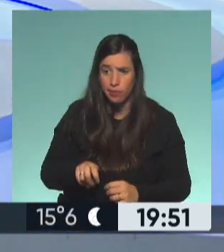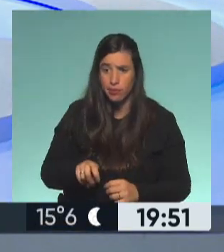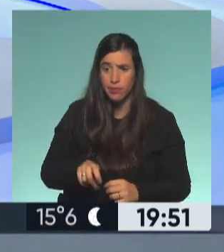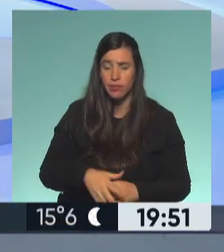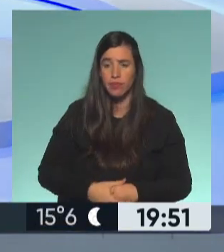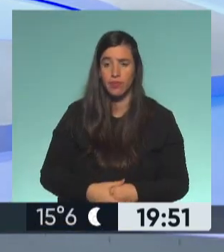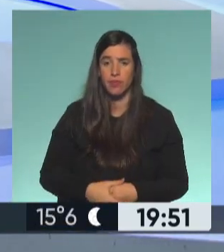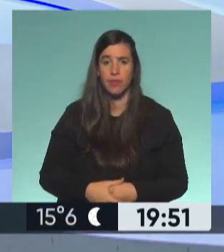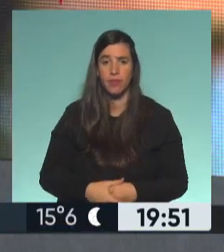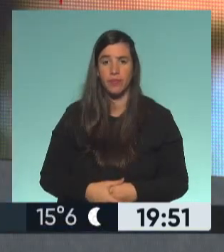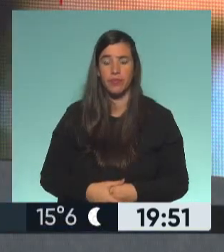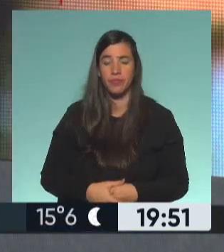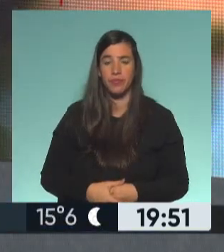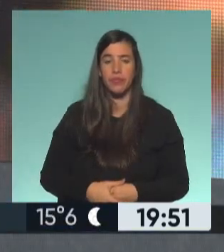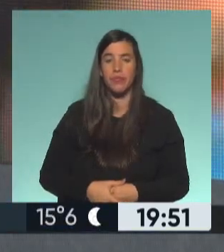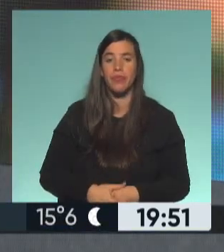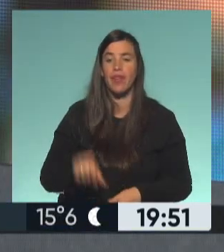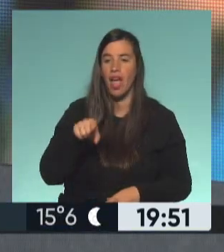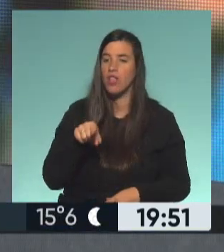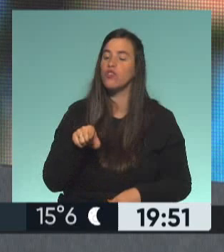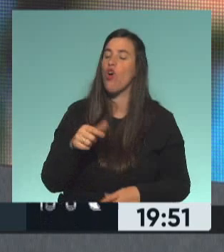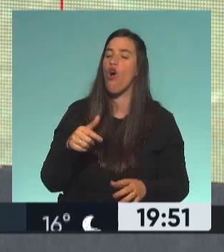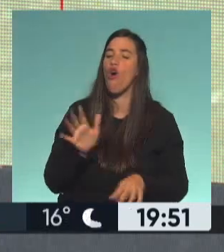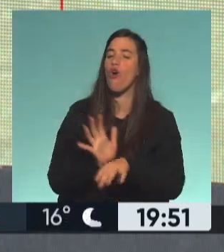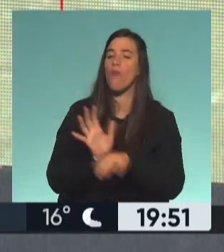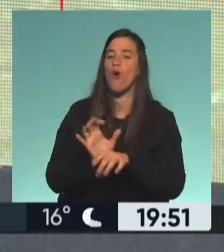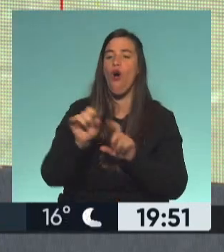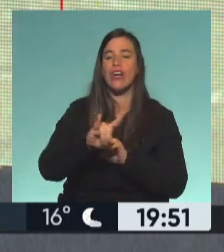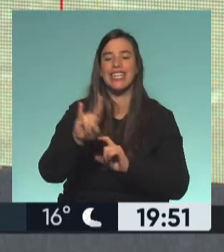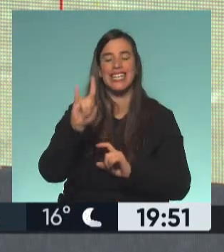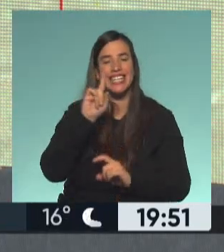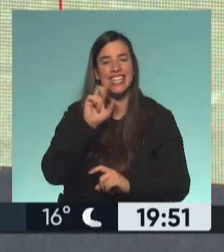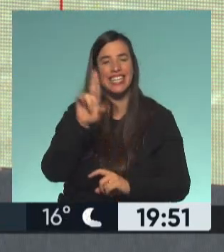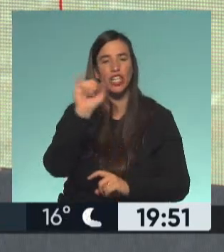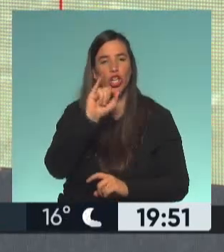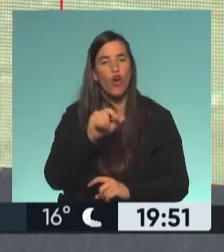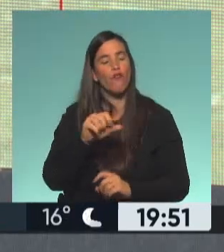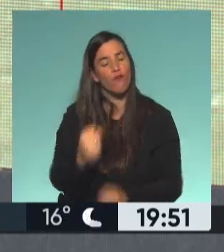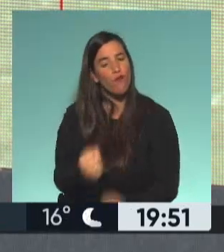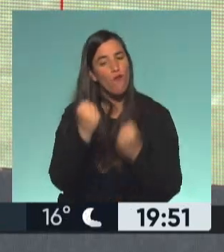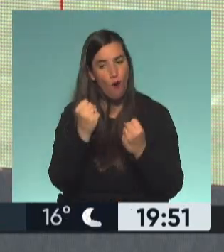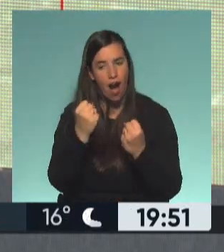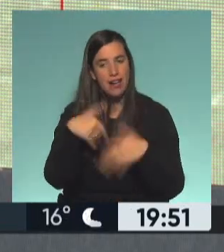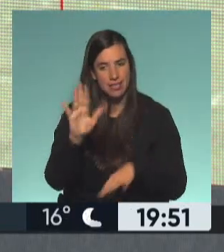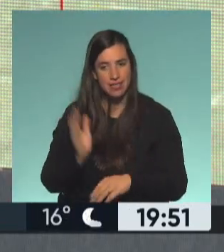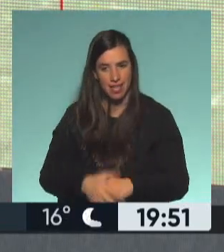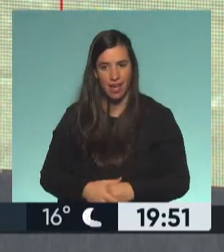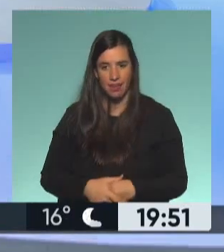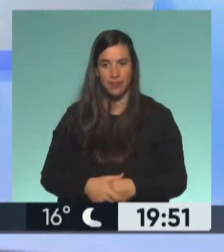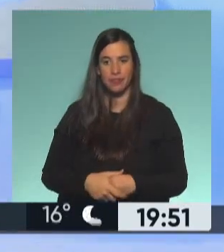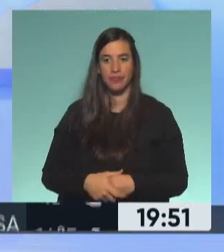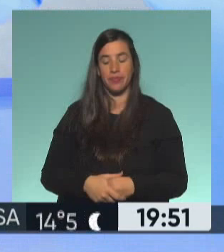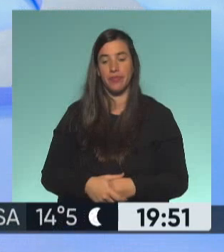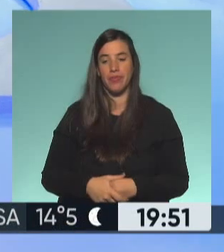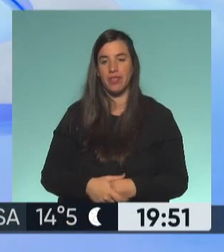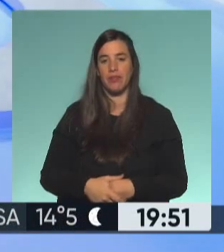de Quirós, que sigue en pie, me decían, esto lo fortalece a Quirós. Eso fue lo que me respondieron con respecto a que Y se nos están baje viendo en todo el país. Acuña. Quirós es el hombre de salud